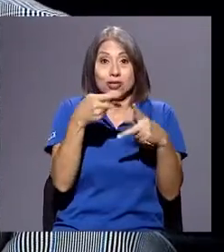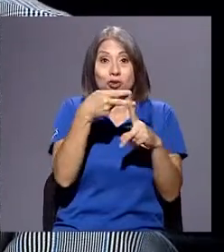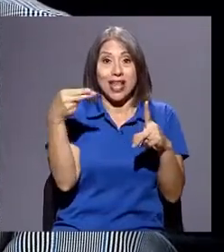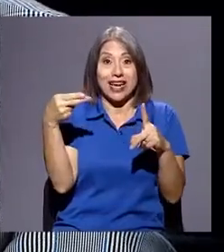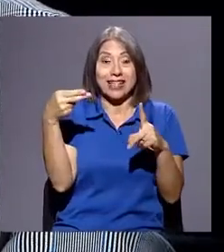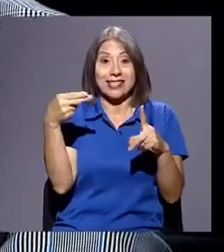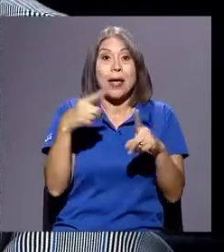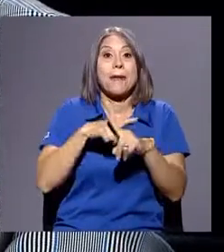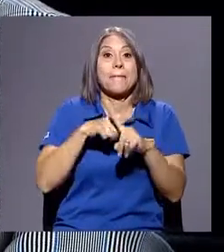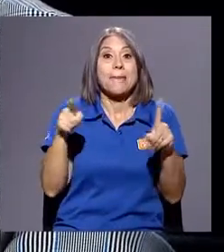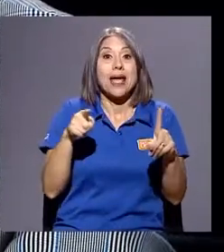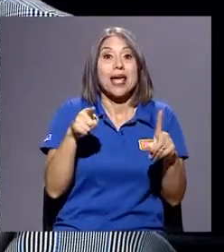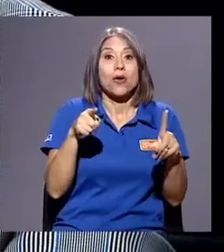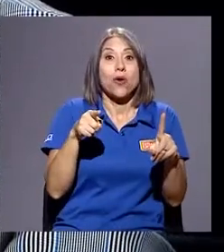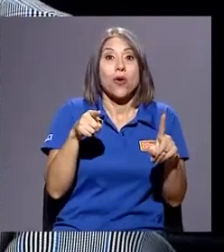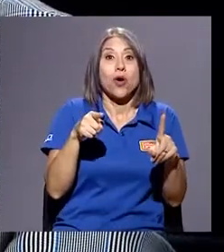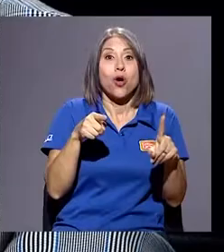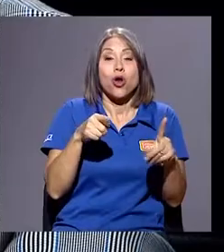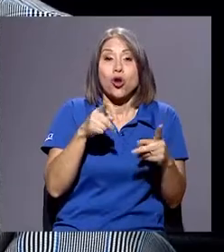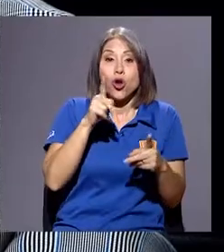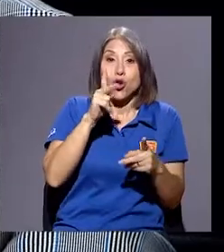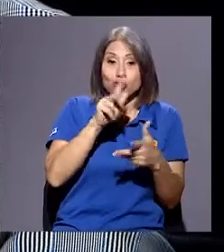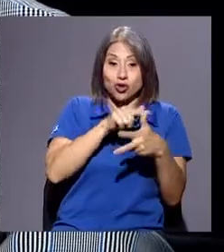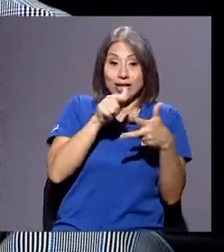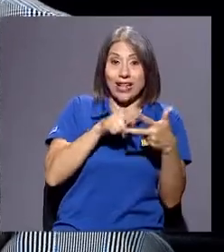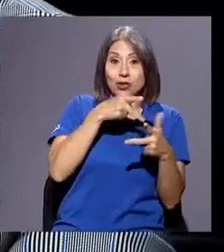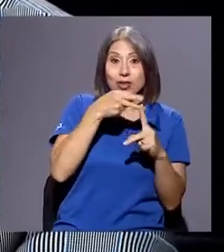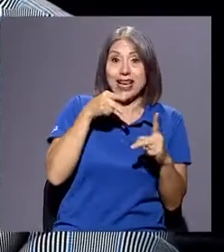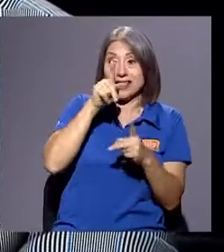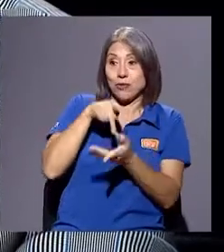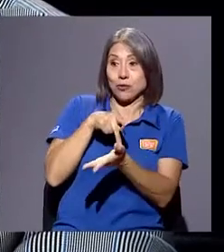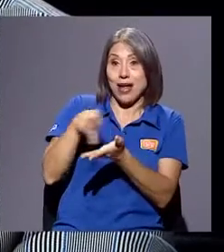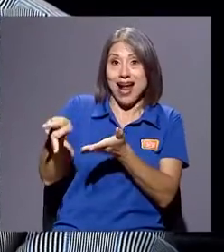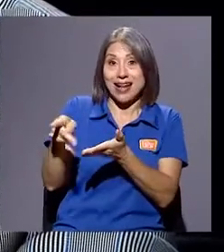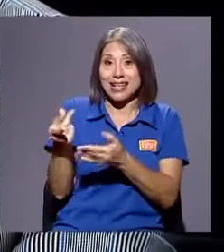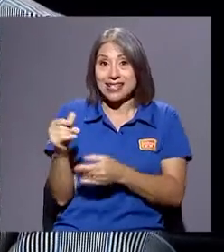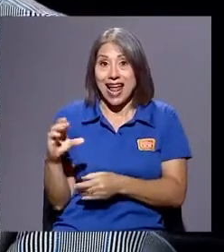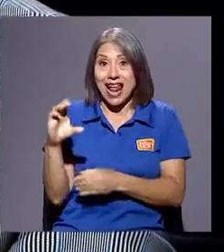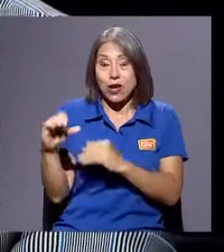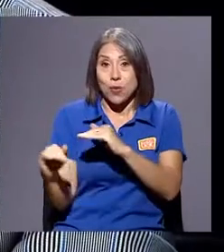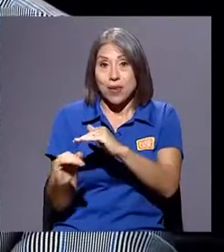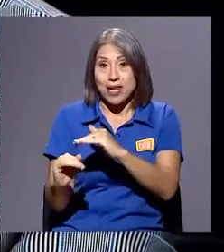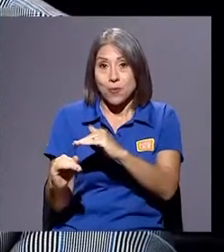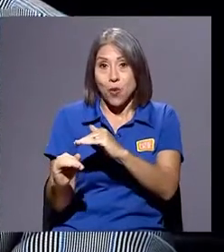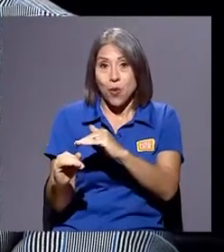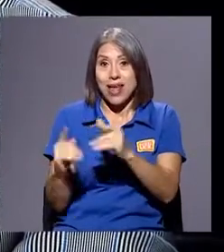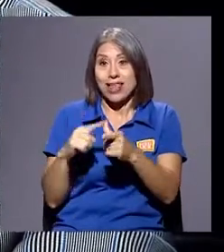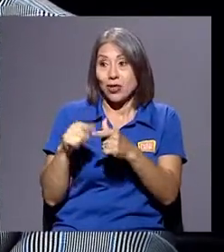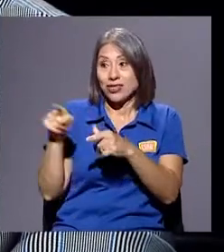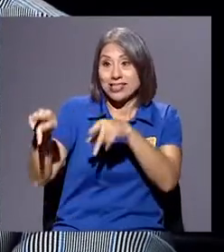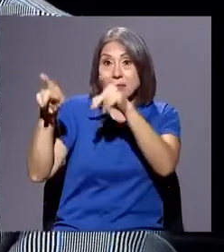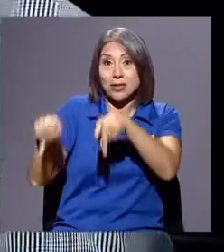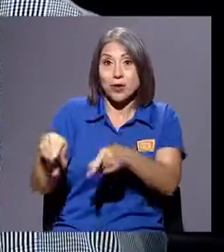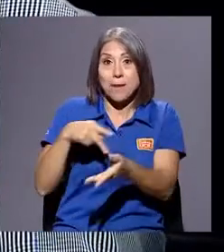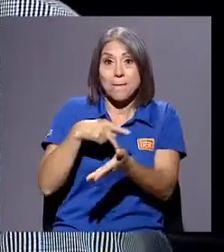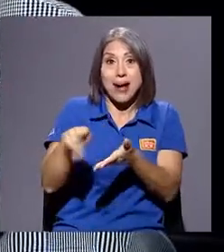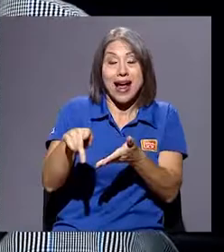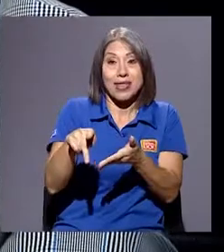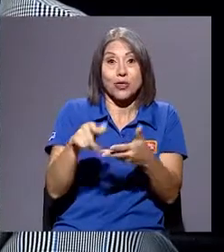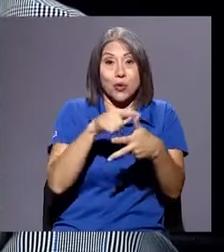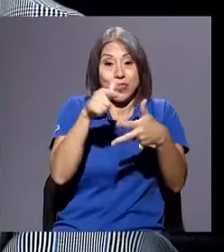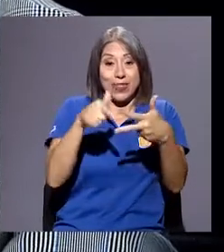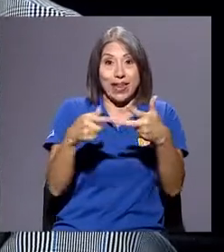está cotizando tres veces. Y entonces dirán, ah, bueno, pero es que es un sistema solidario. Solidario sí, pero no tonto. Es decir,